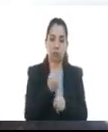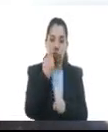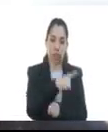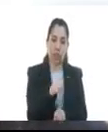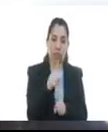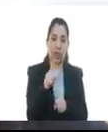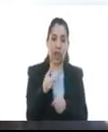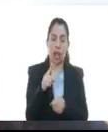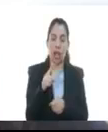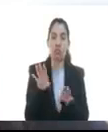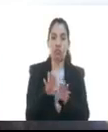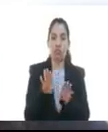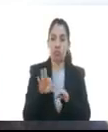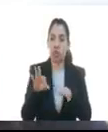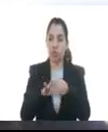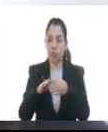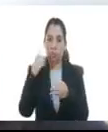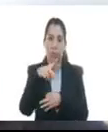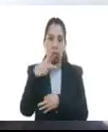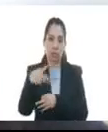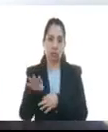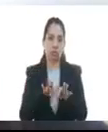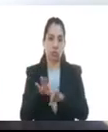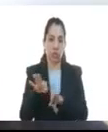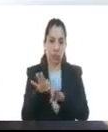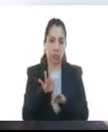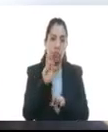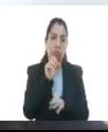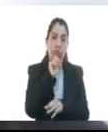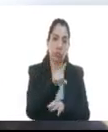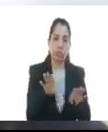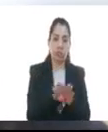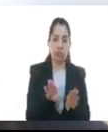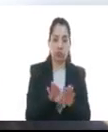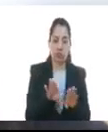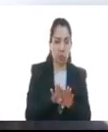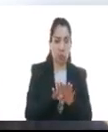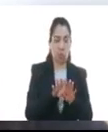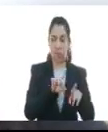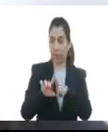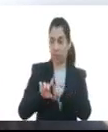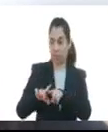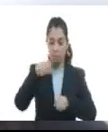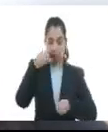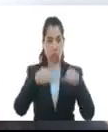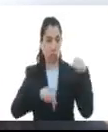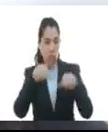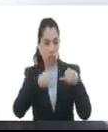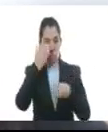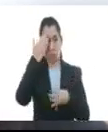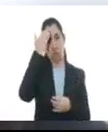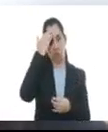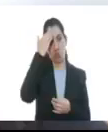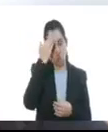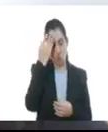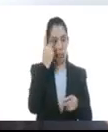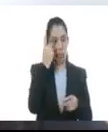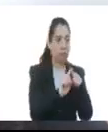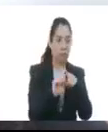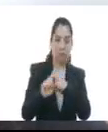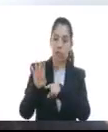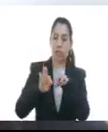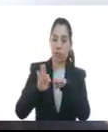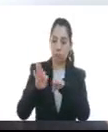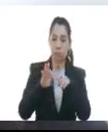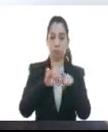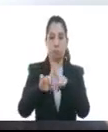tener quienes estuvieron como parte del jurado, conocer estos otros trabajos, estos otros enfoques. Sin